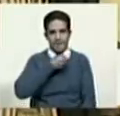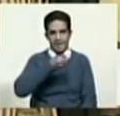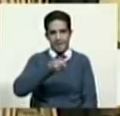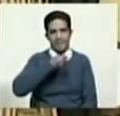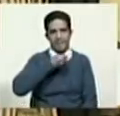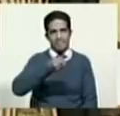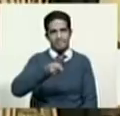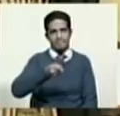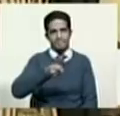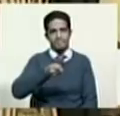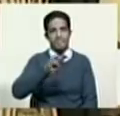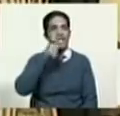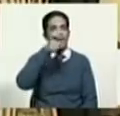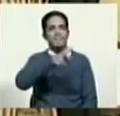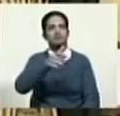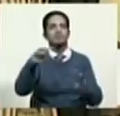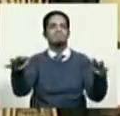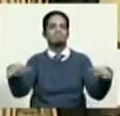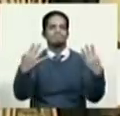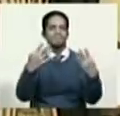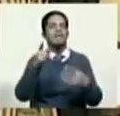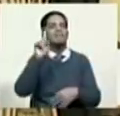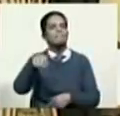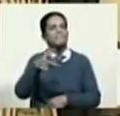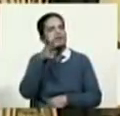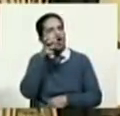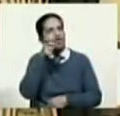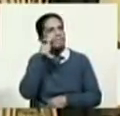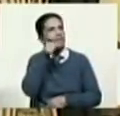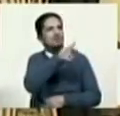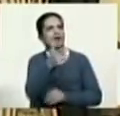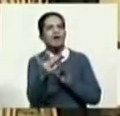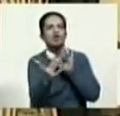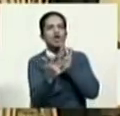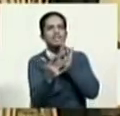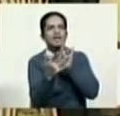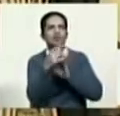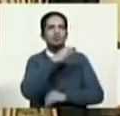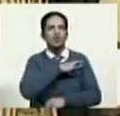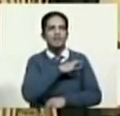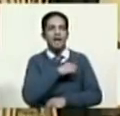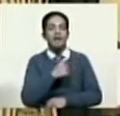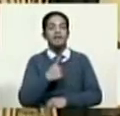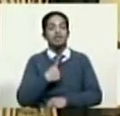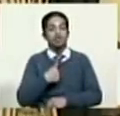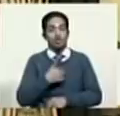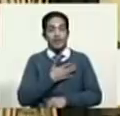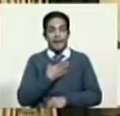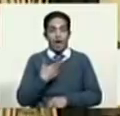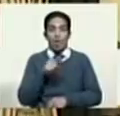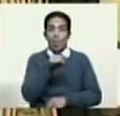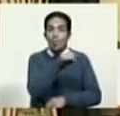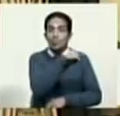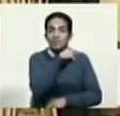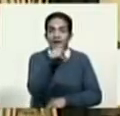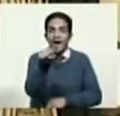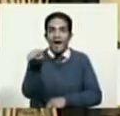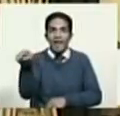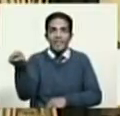a los que nos escuchan a través de las redes sociales, yo quisiera que ustedes, Jorge Rodríguez,